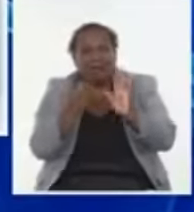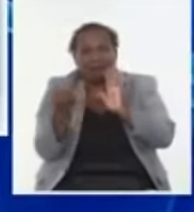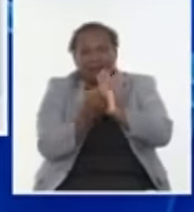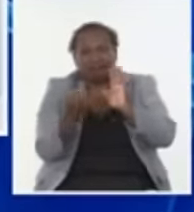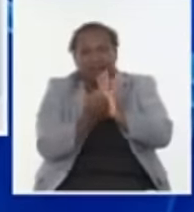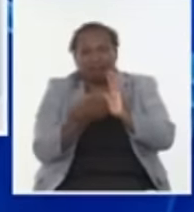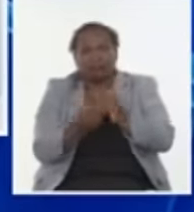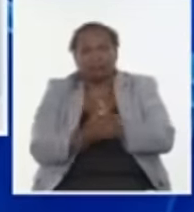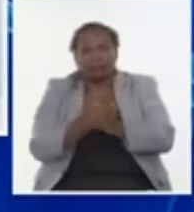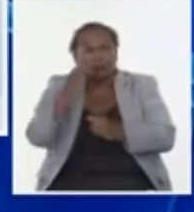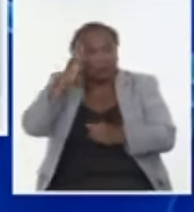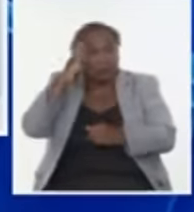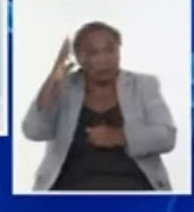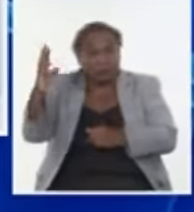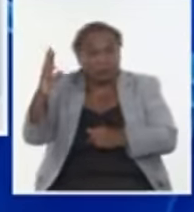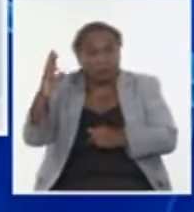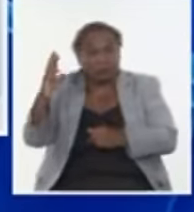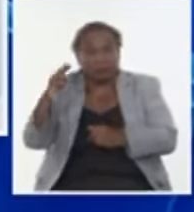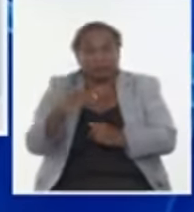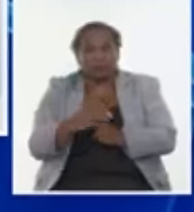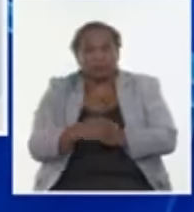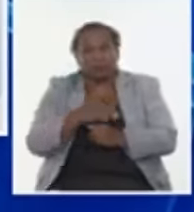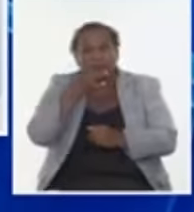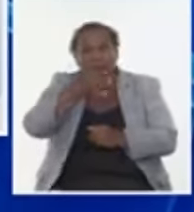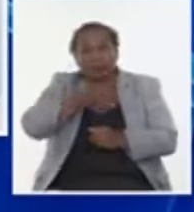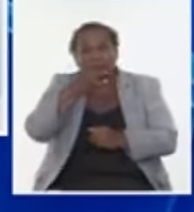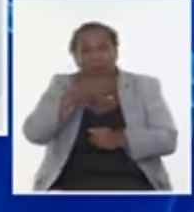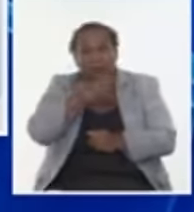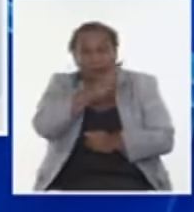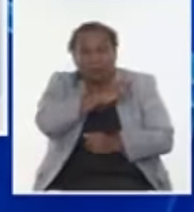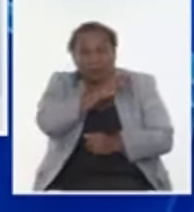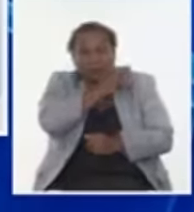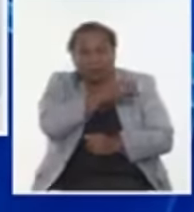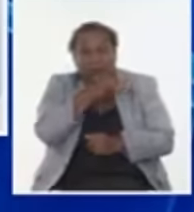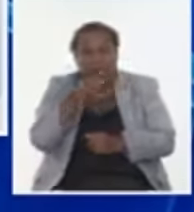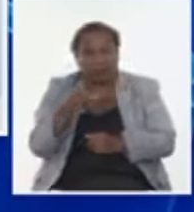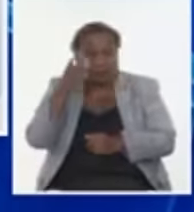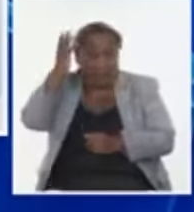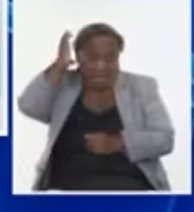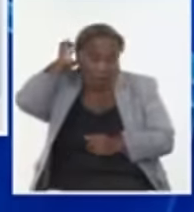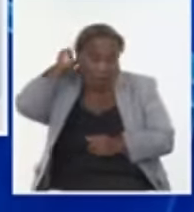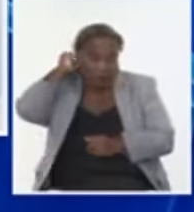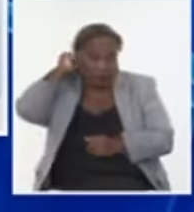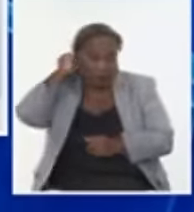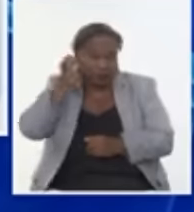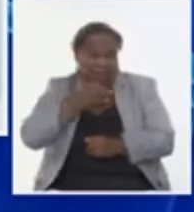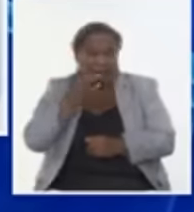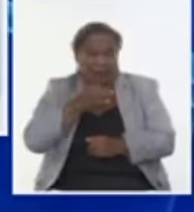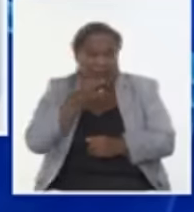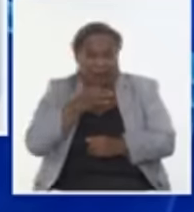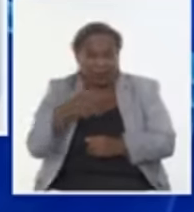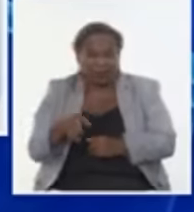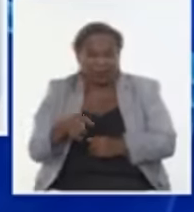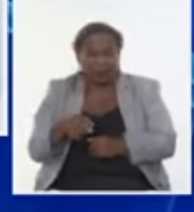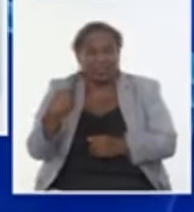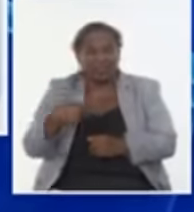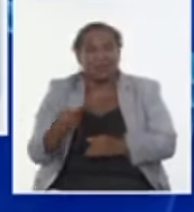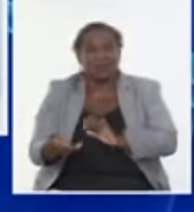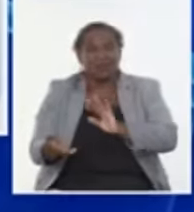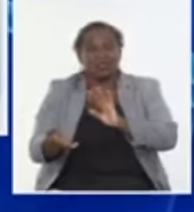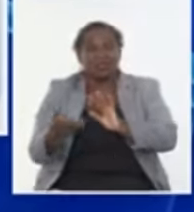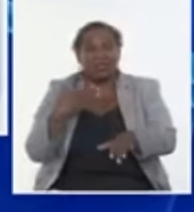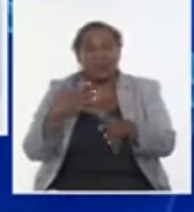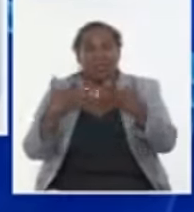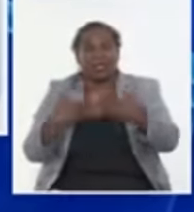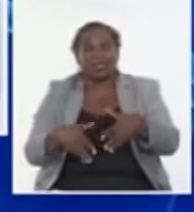Y recordar lo que expresara el general de Ejército cuando nos dijo: hay que salvar la